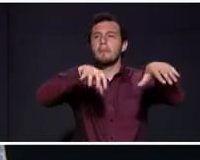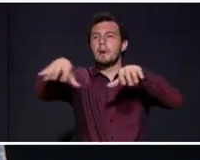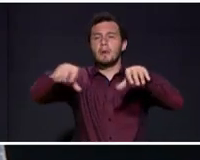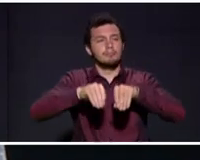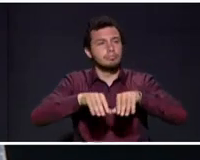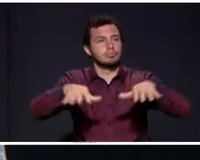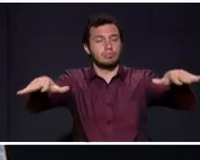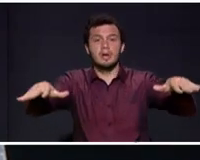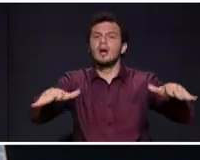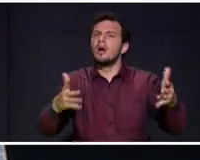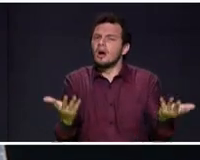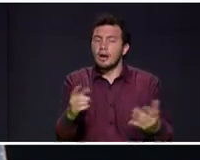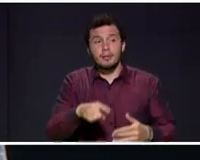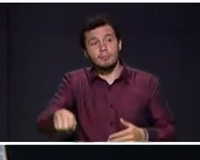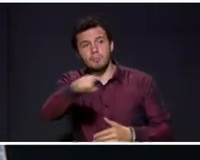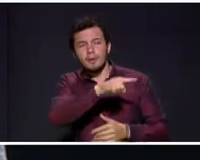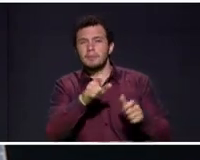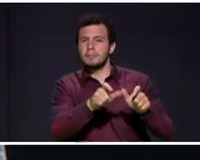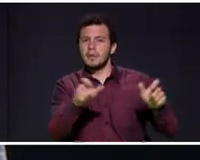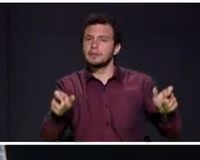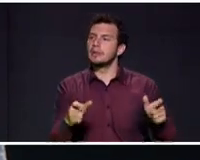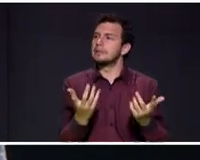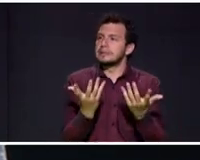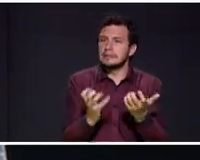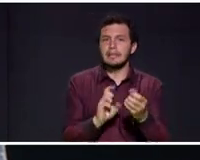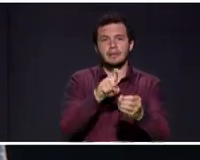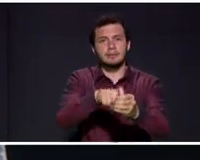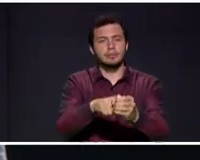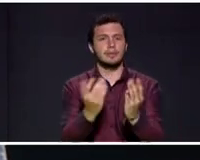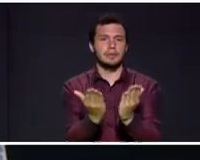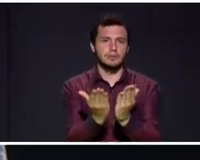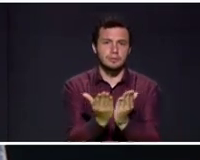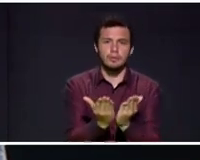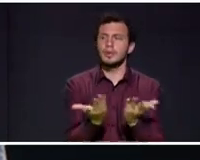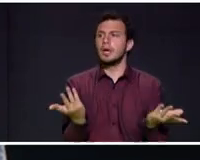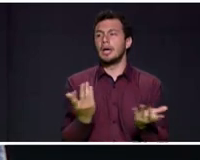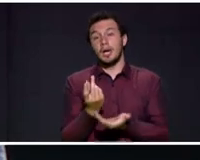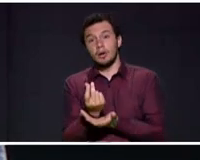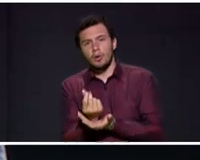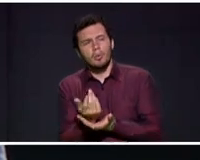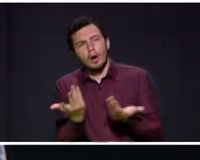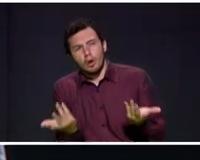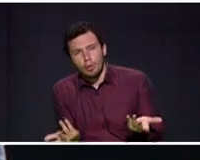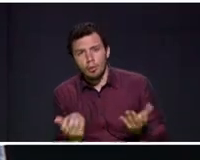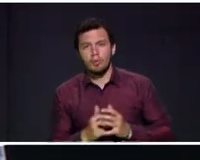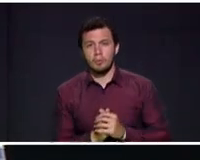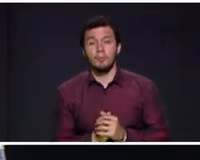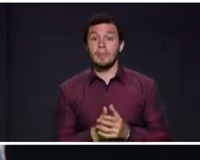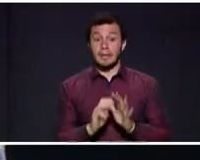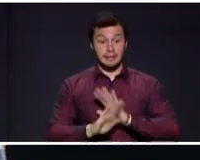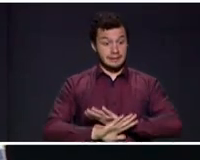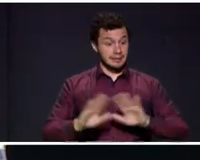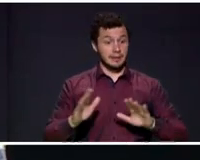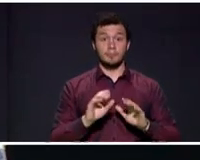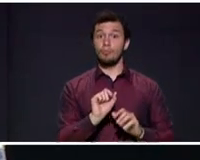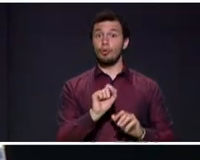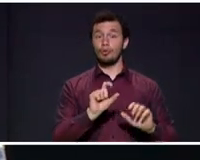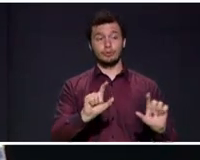cuáles son las demandas que se requieren para que nuestros estudiantes una vez terminen el ciclo de educación puedan ingresar